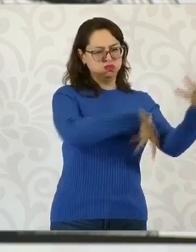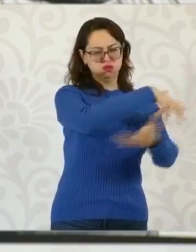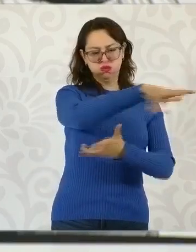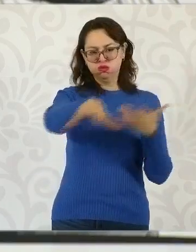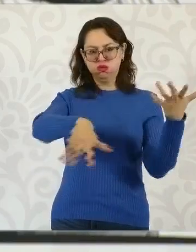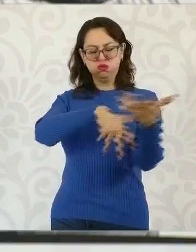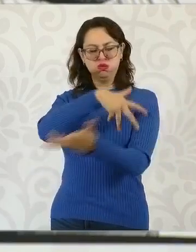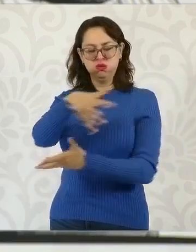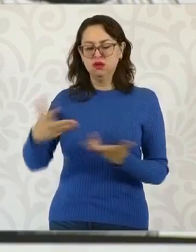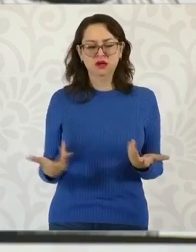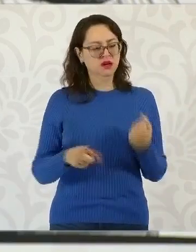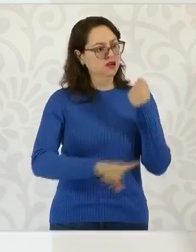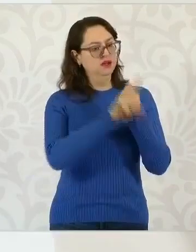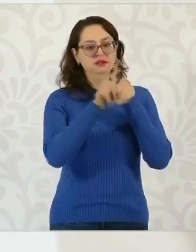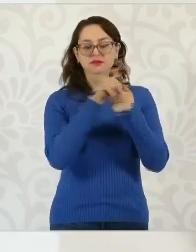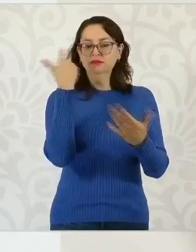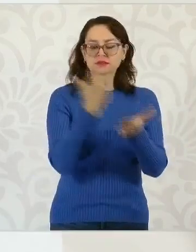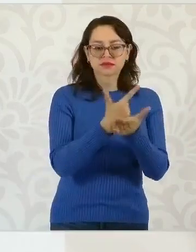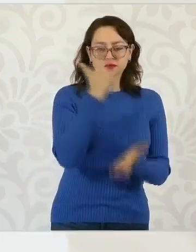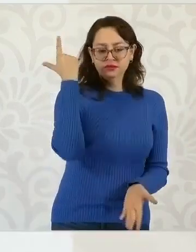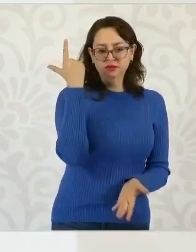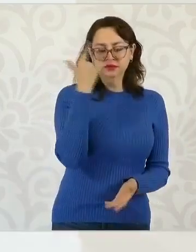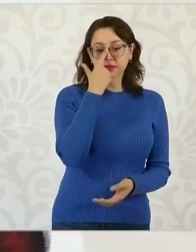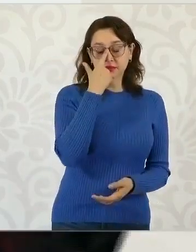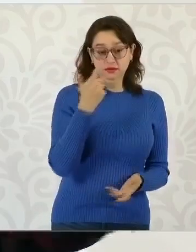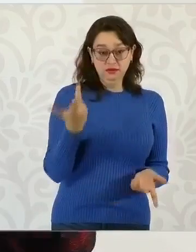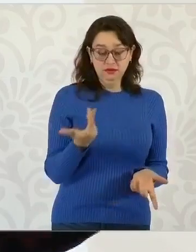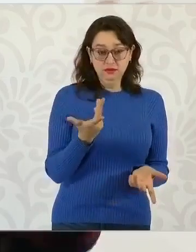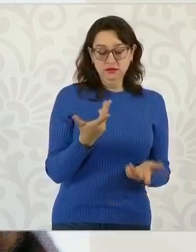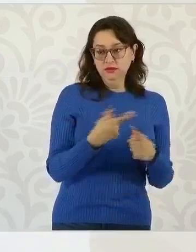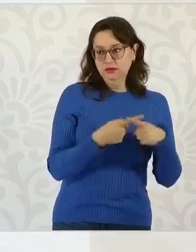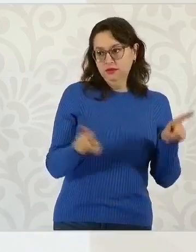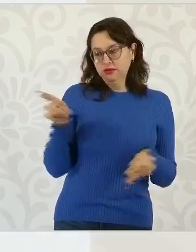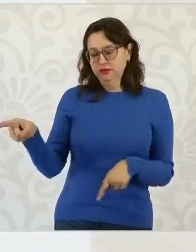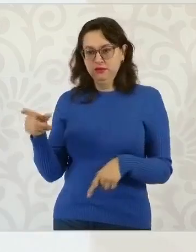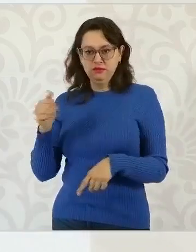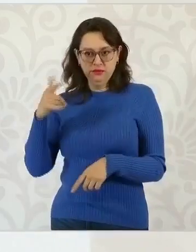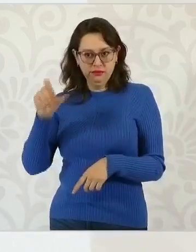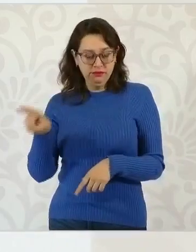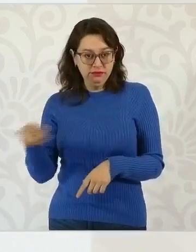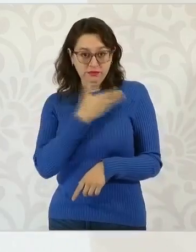con las consecuencias que ya conocemos, y un presidente amado por su pueblo.